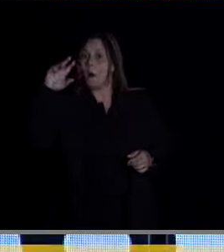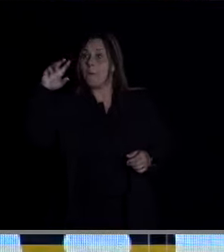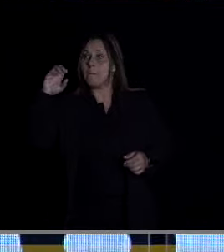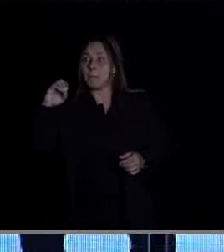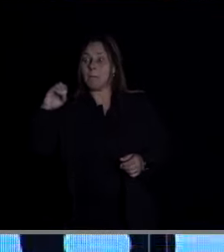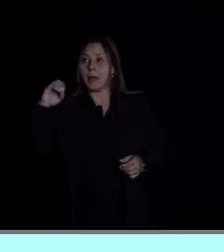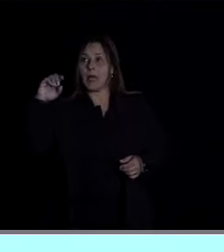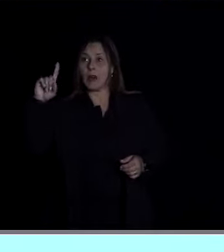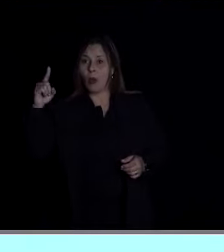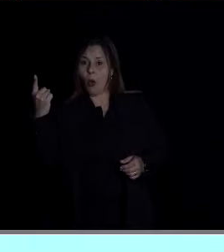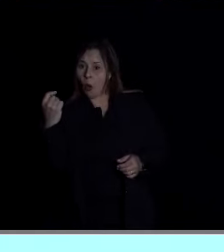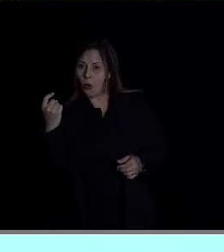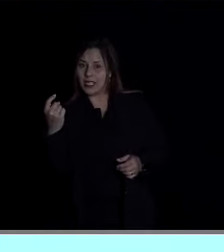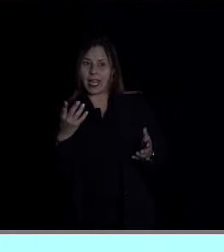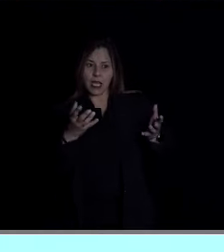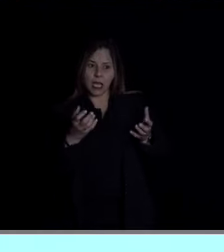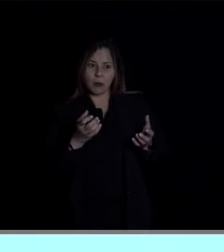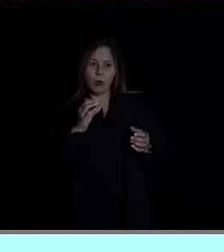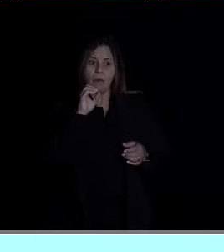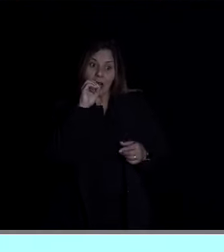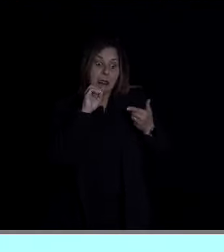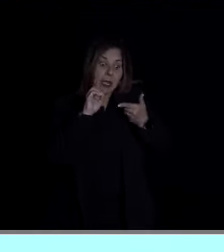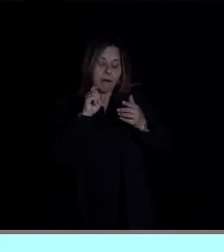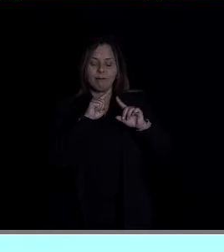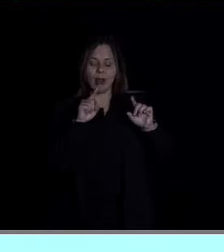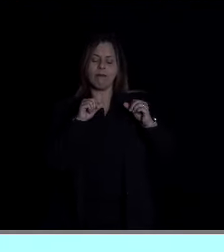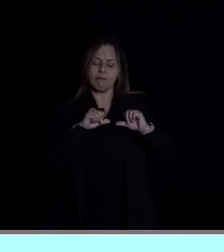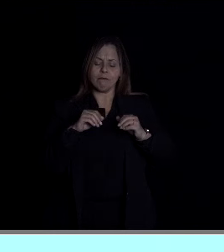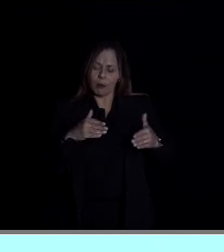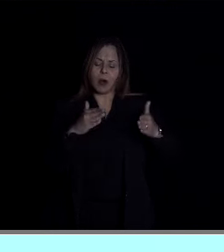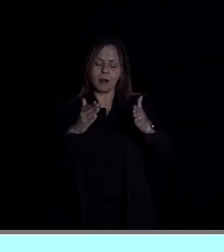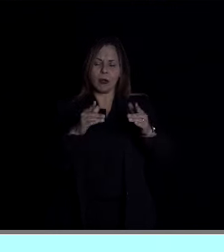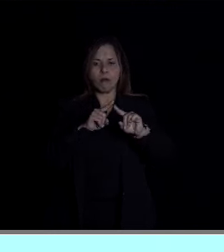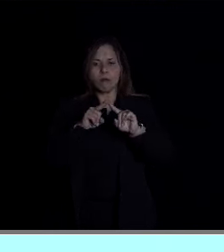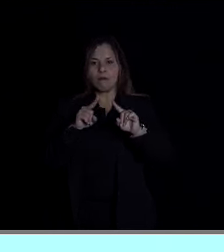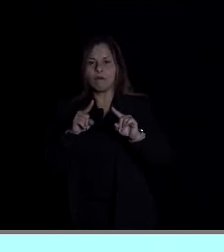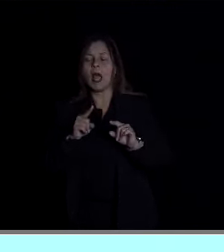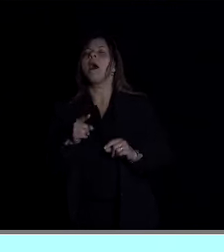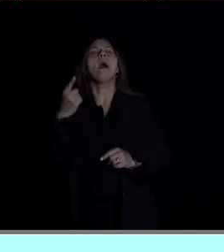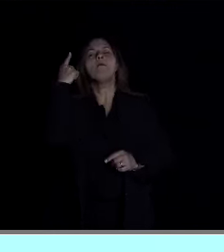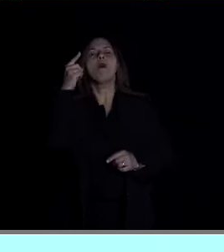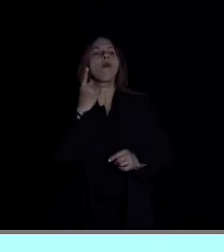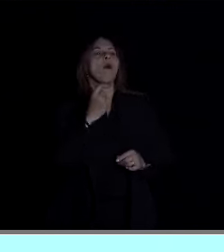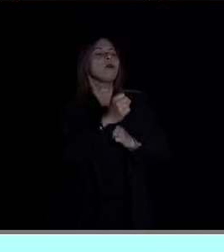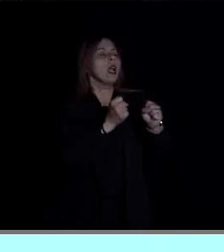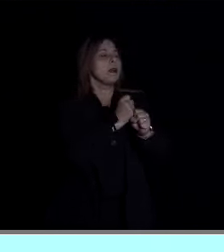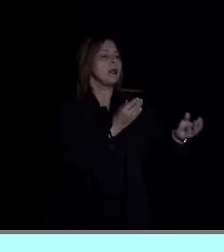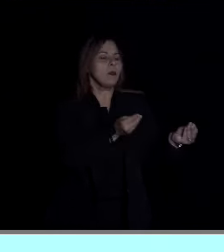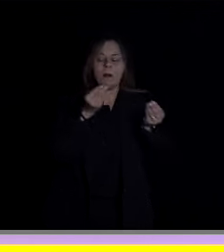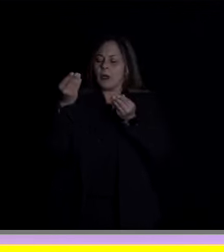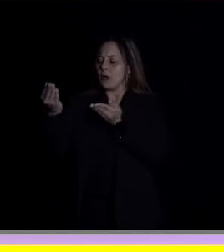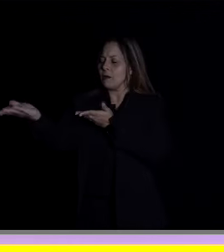60.5% o menos. Quisiéramos que fuera cero y vamos en esa ruta. Además, por 11 años nos hemos destacado en la prestación de